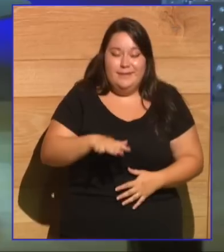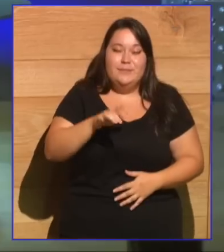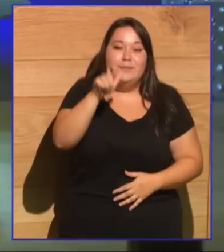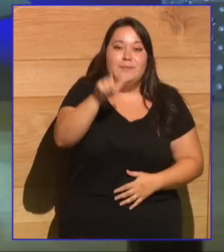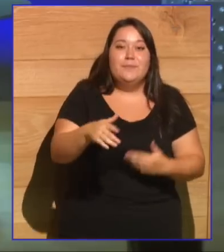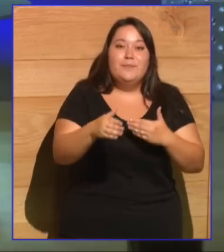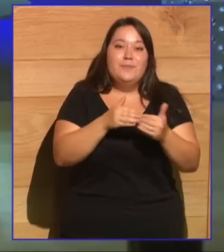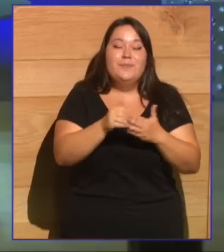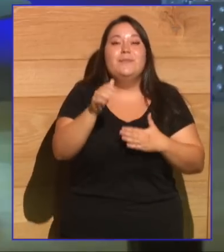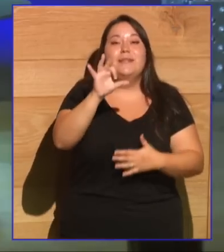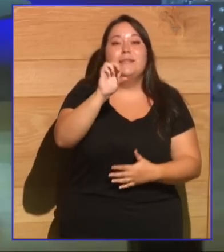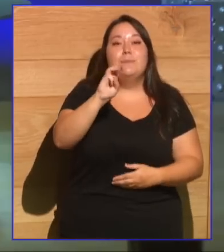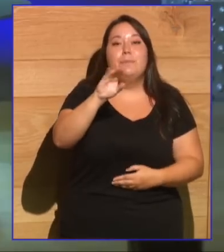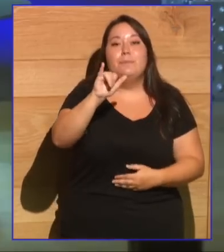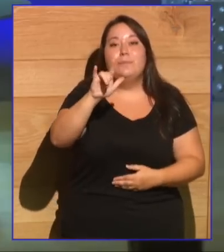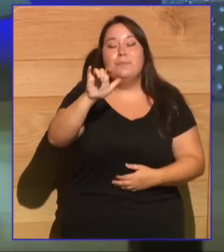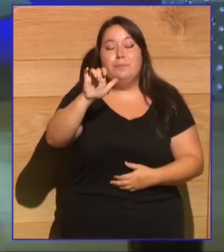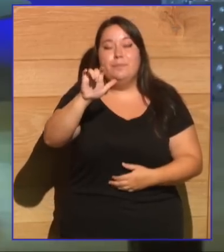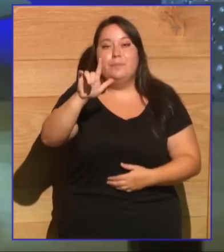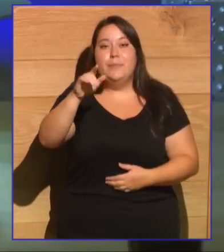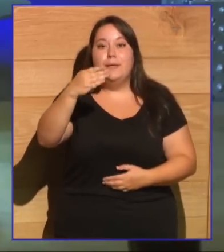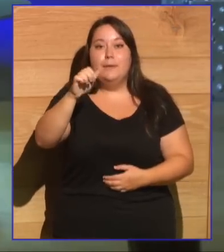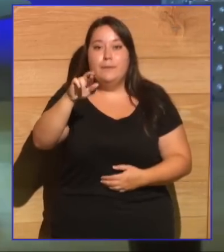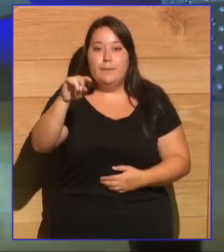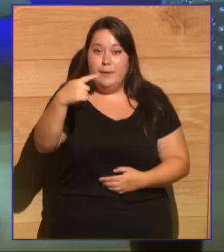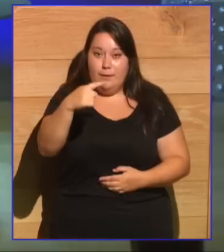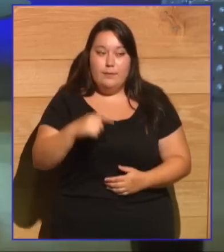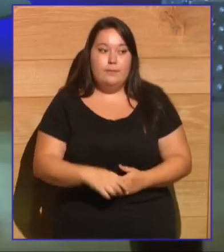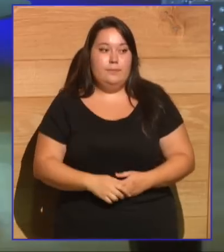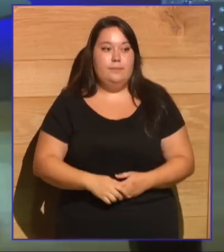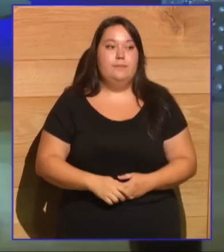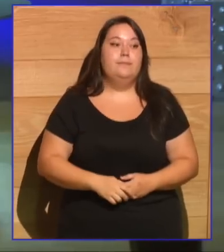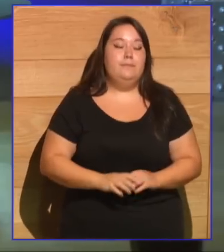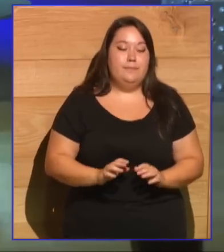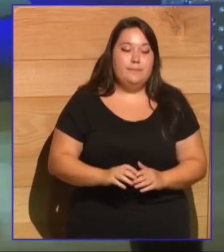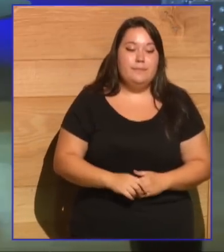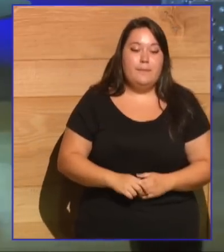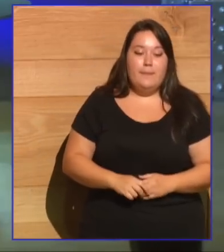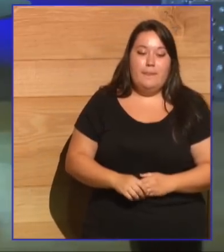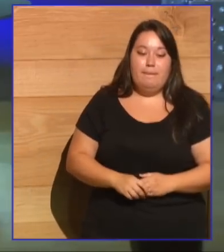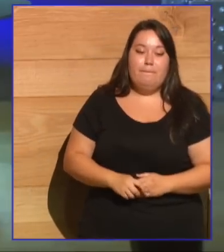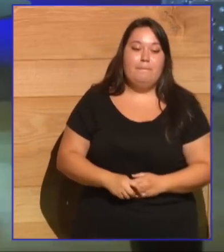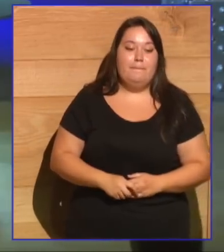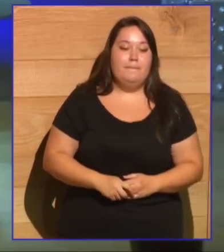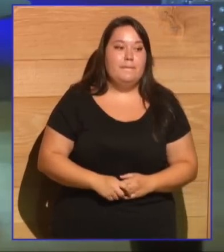recuerdo a quien está escuchando esto que hoy hemos venido a hablar de spielberg de nosotros en